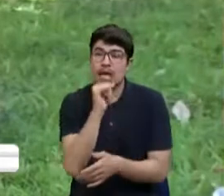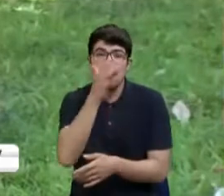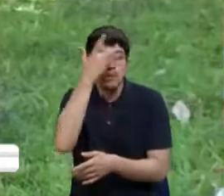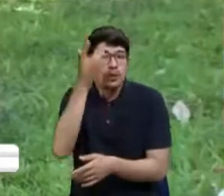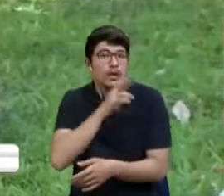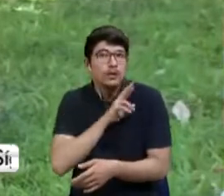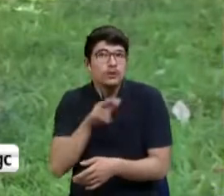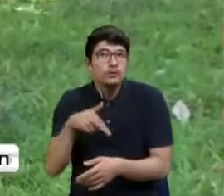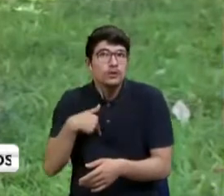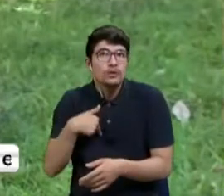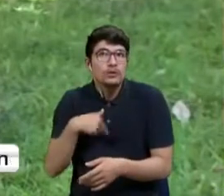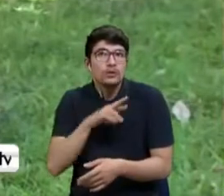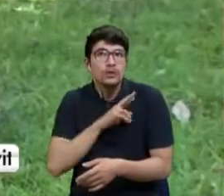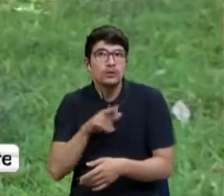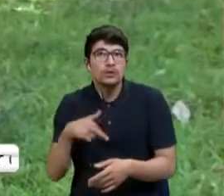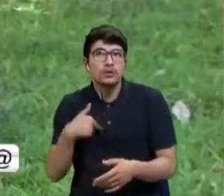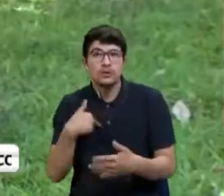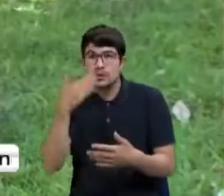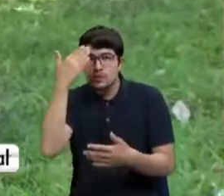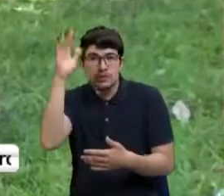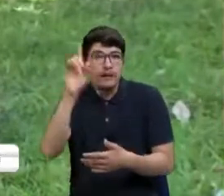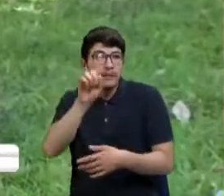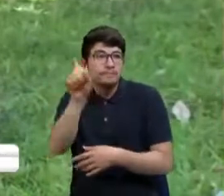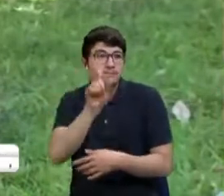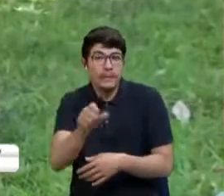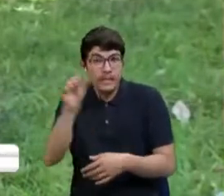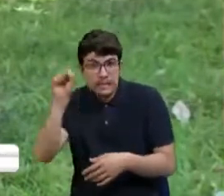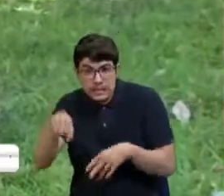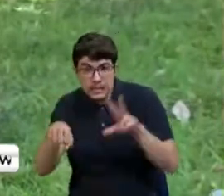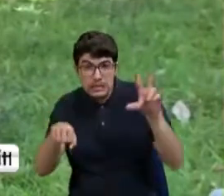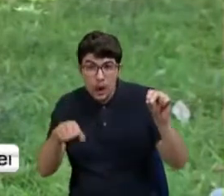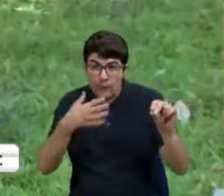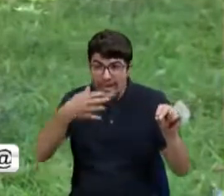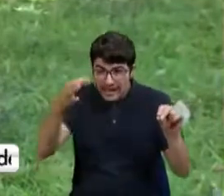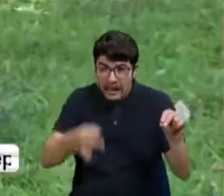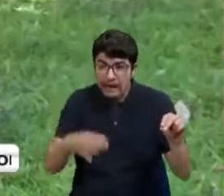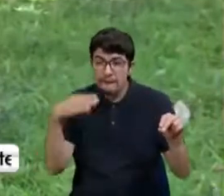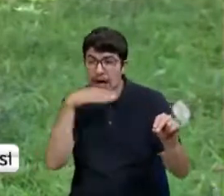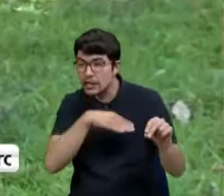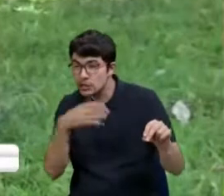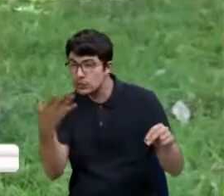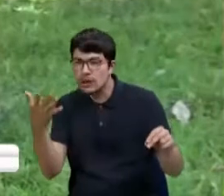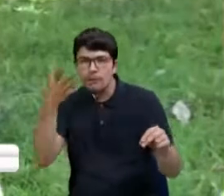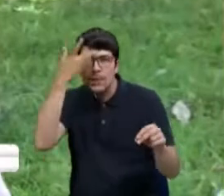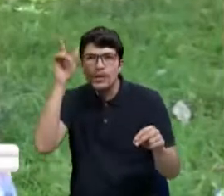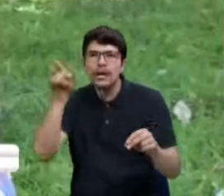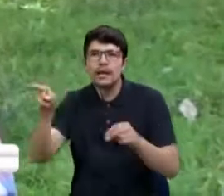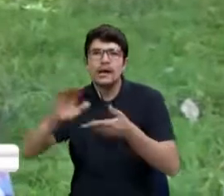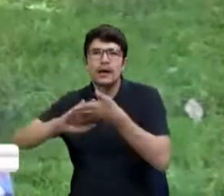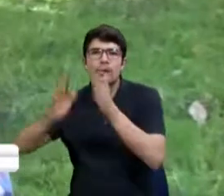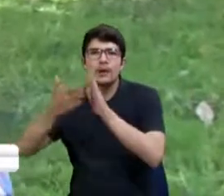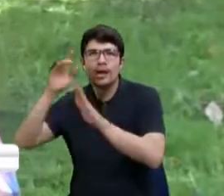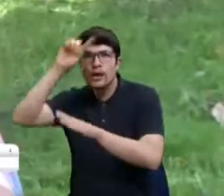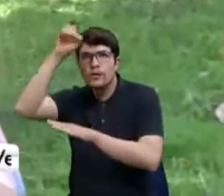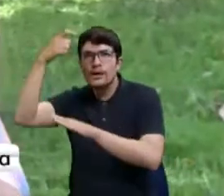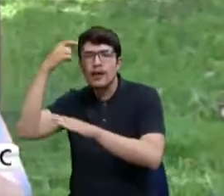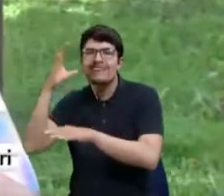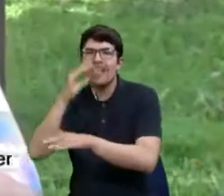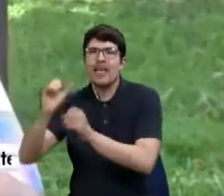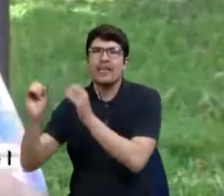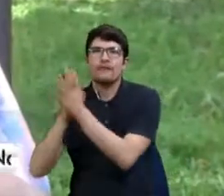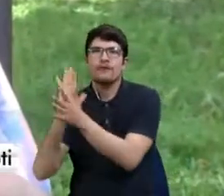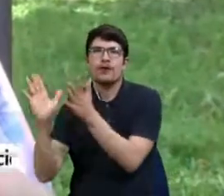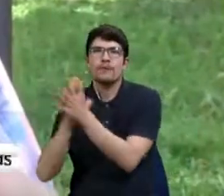guardamos una gran incertidumbre sobre la realización de esta obra, porque ustedes no le informan a la gente y la Constitución